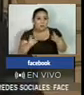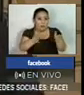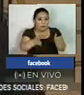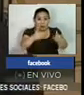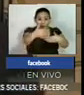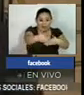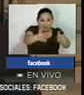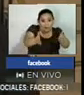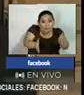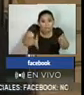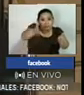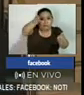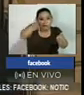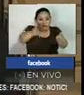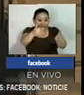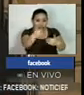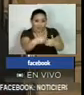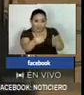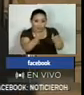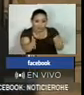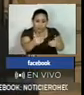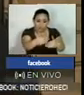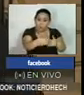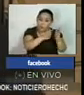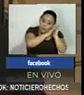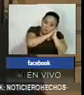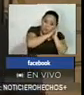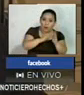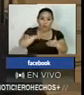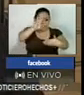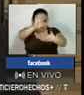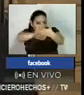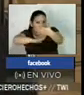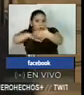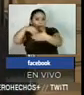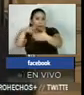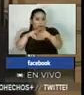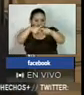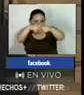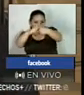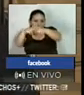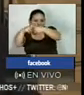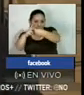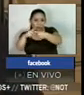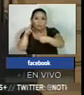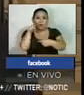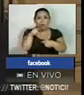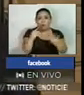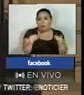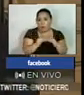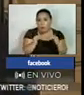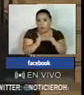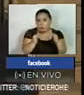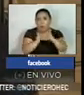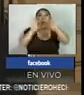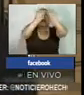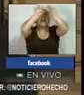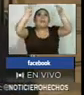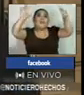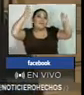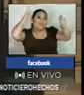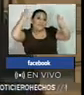colocado en diferentes habitaciones, la pintura también, instalaciones incluso hasta de cielos falsos,